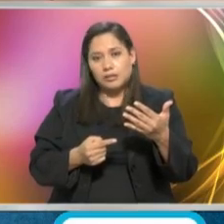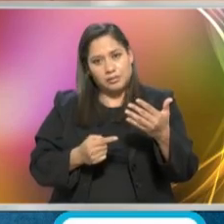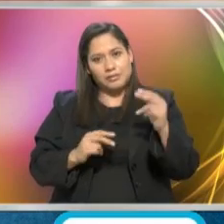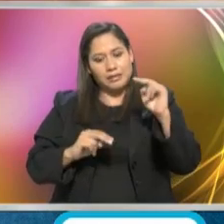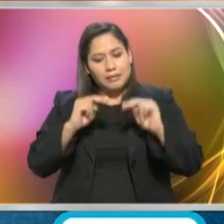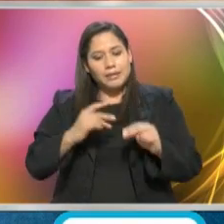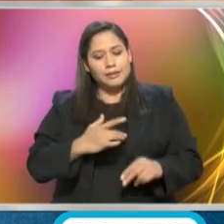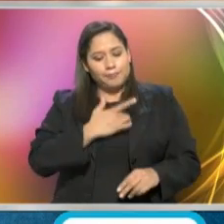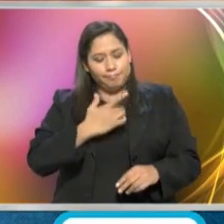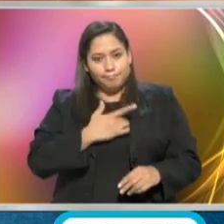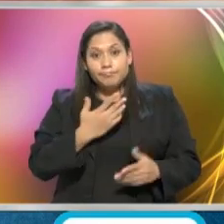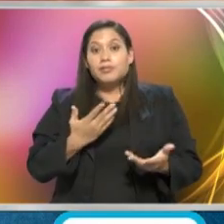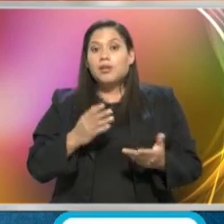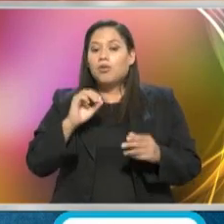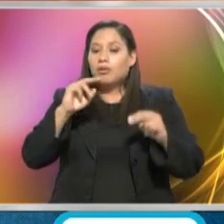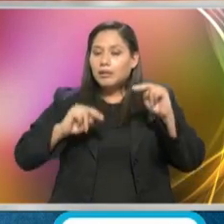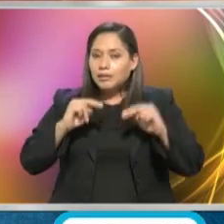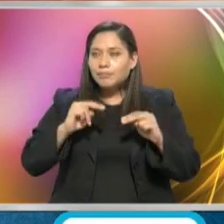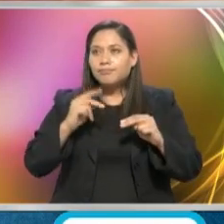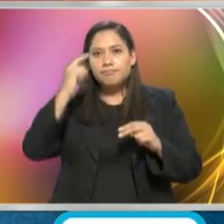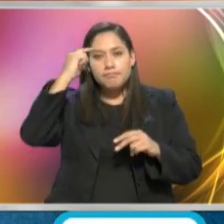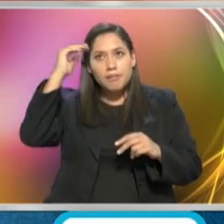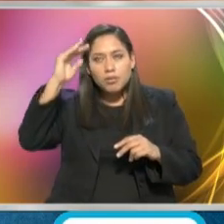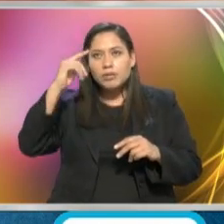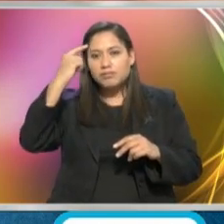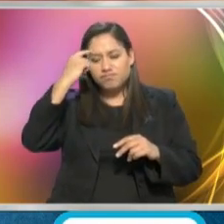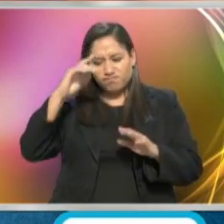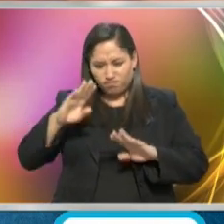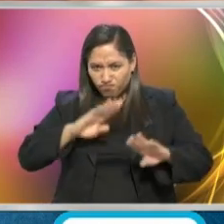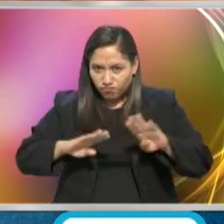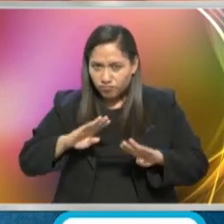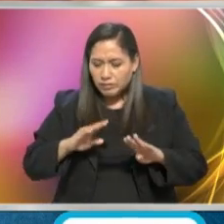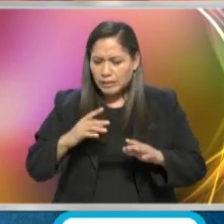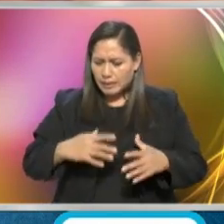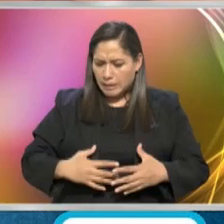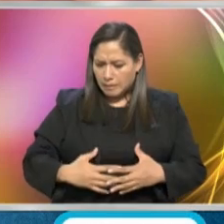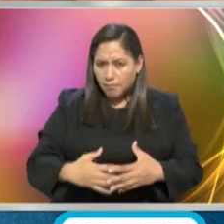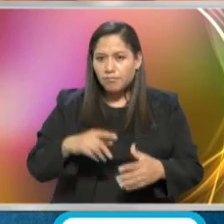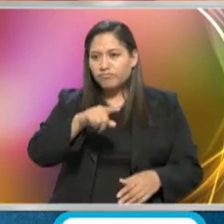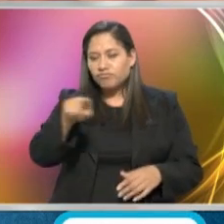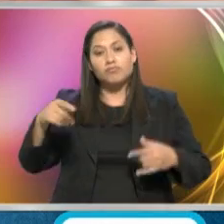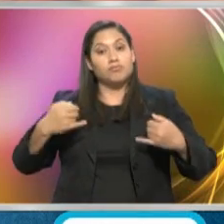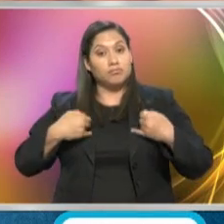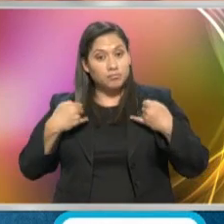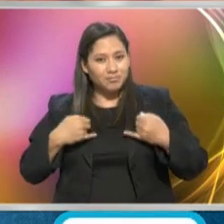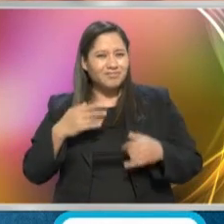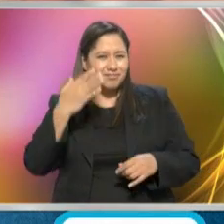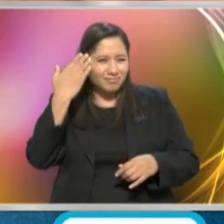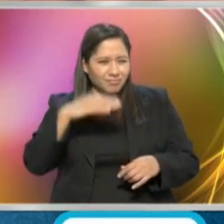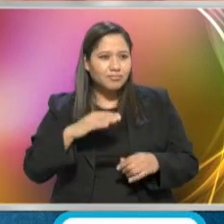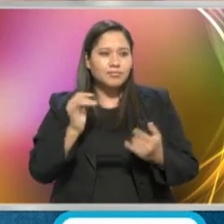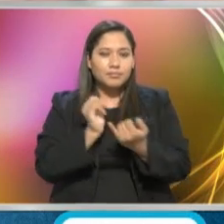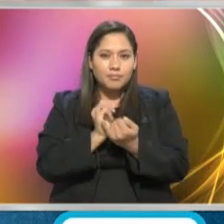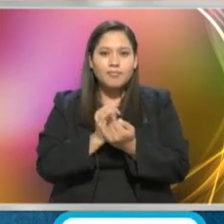nivel emocional, a nivel también de una madurez biológica. Estamos hablando de que un embarazo adolescente, pues, también